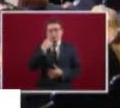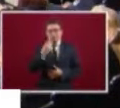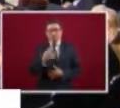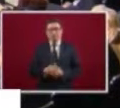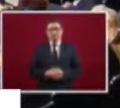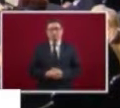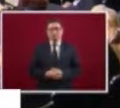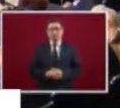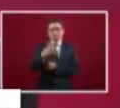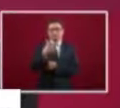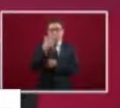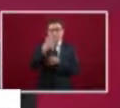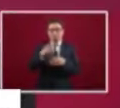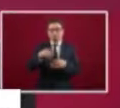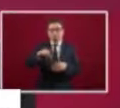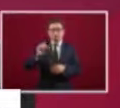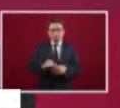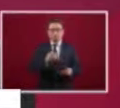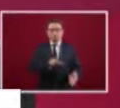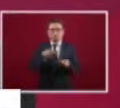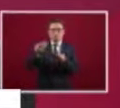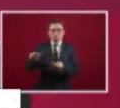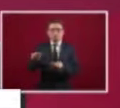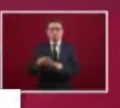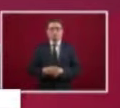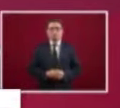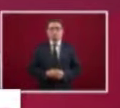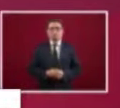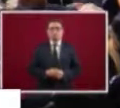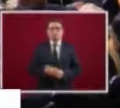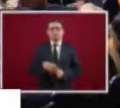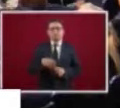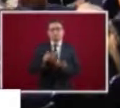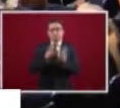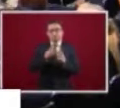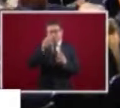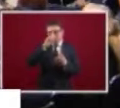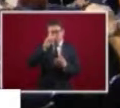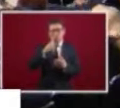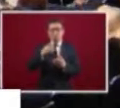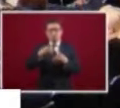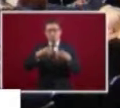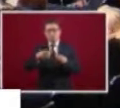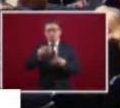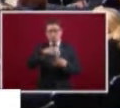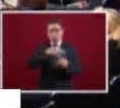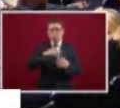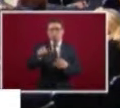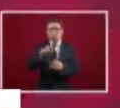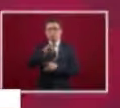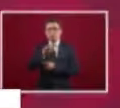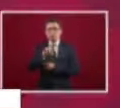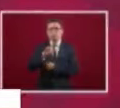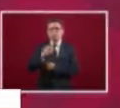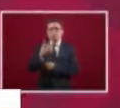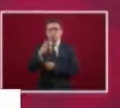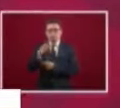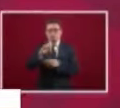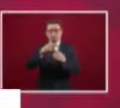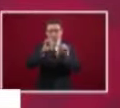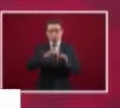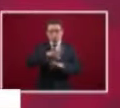es parcial, confusa, contradictoria por momentos. No, la